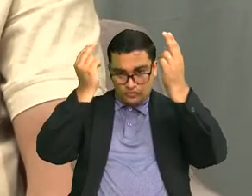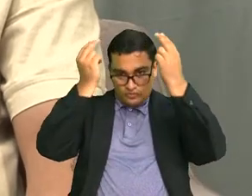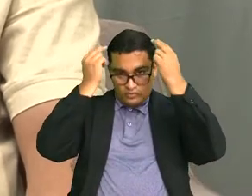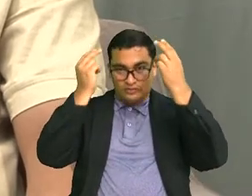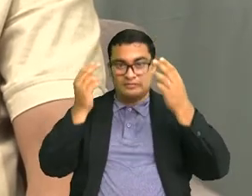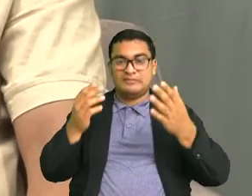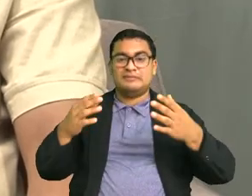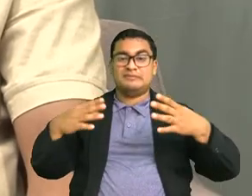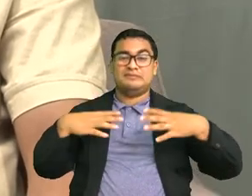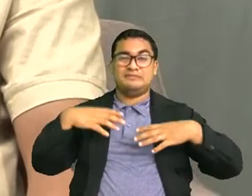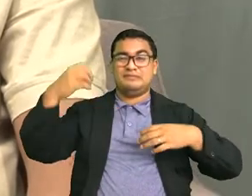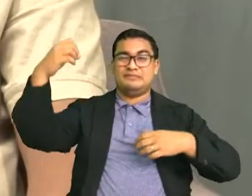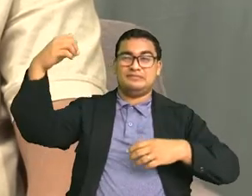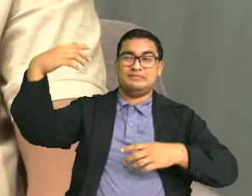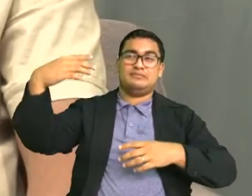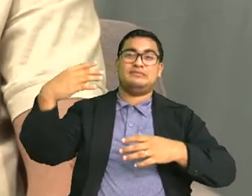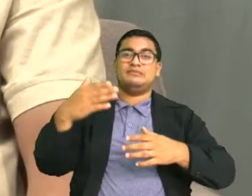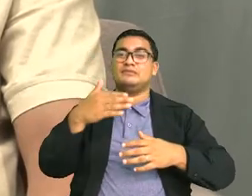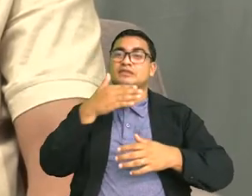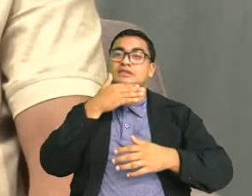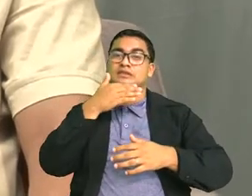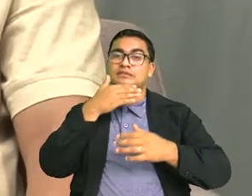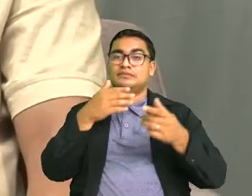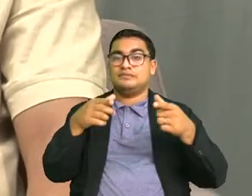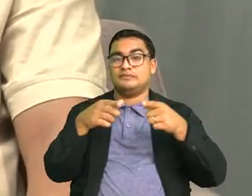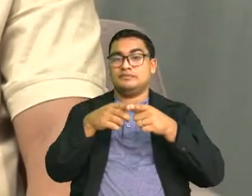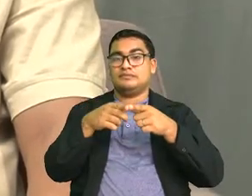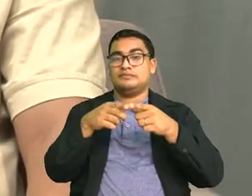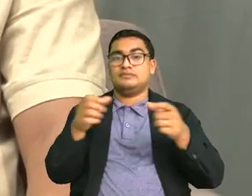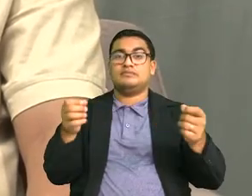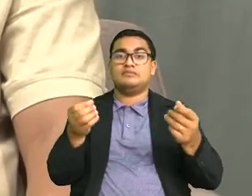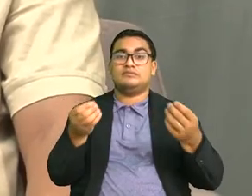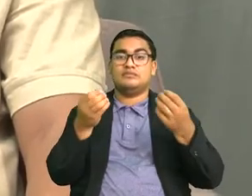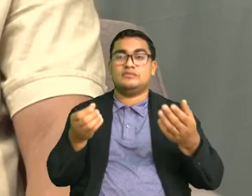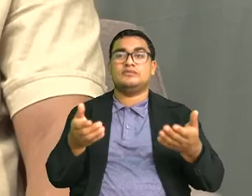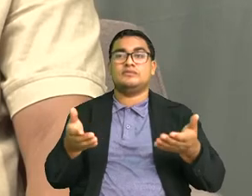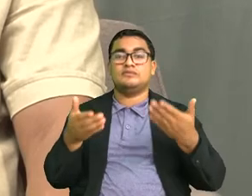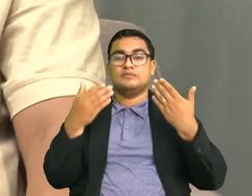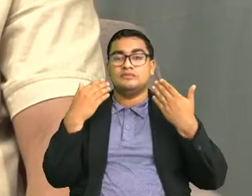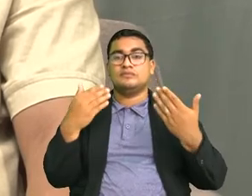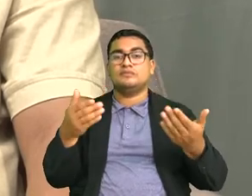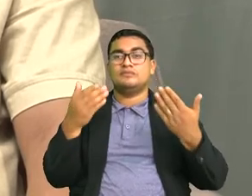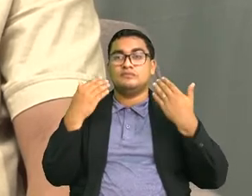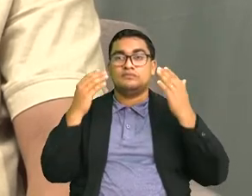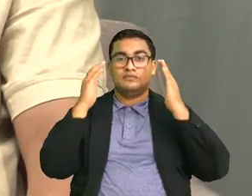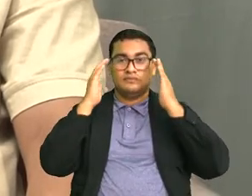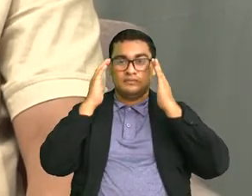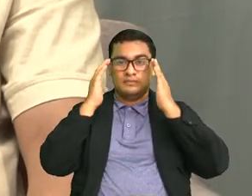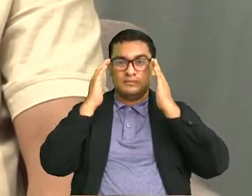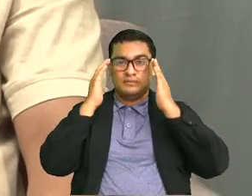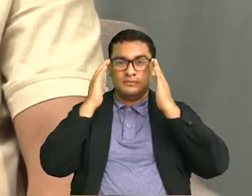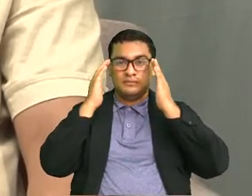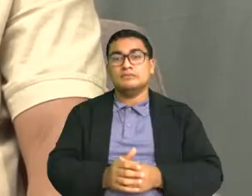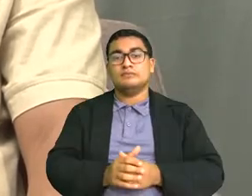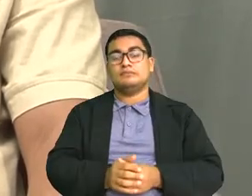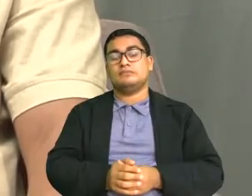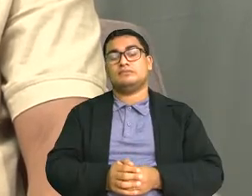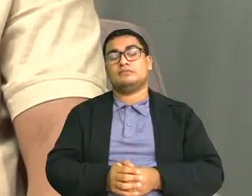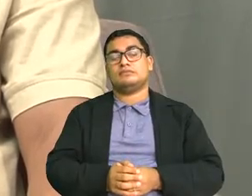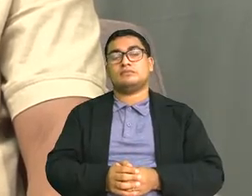para el caso pues nuestro el departamento de managua es bastante pesada por decirlo así